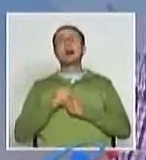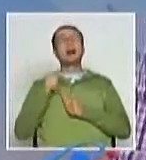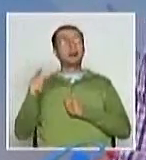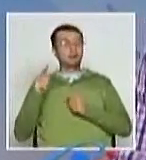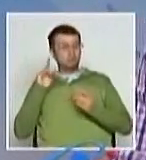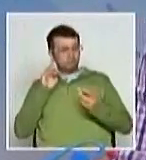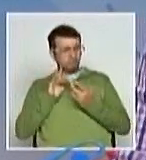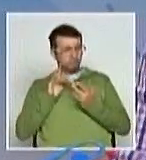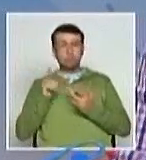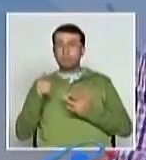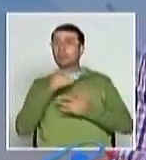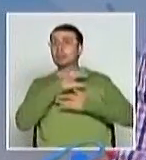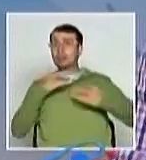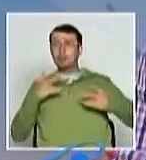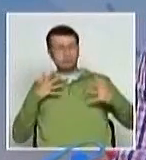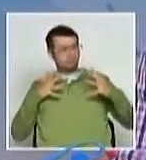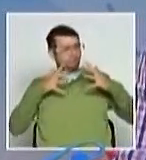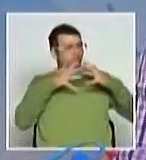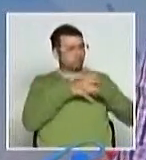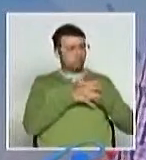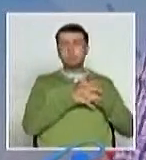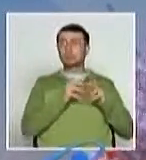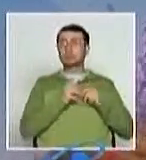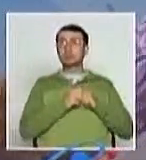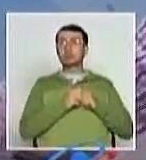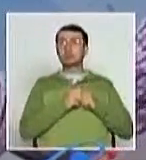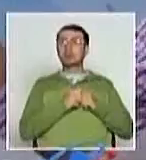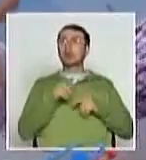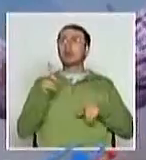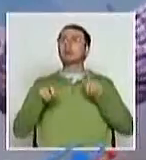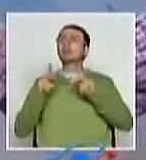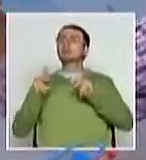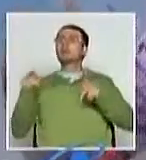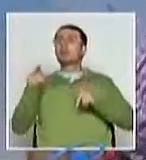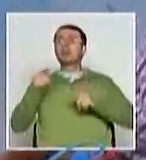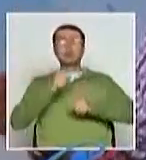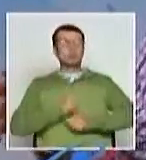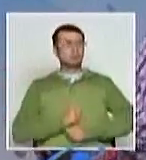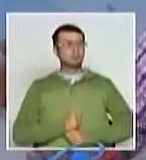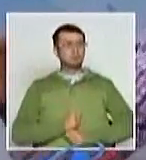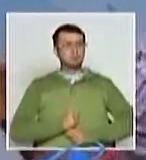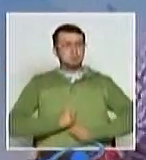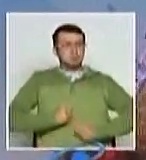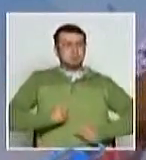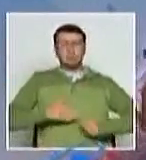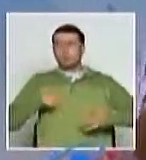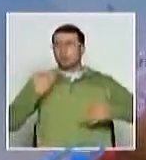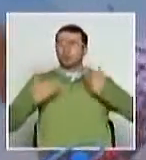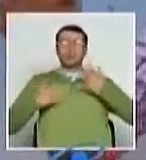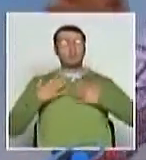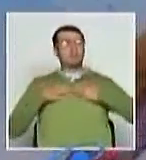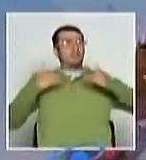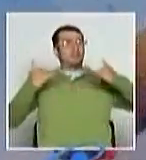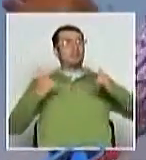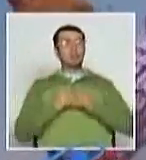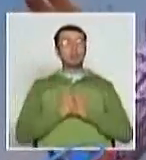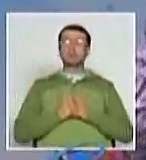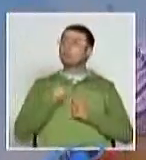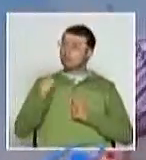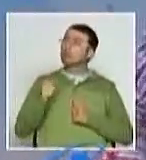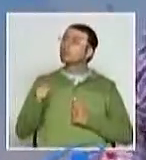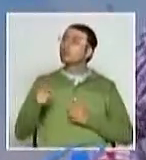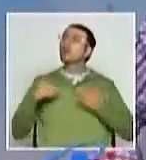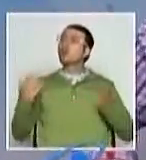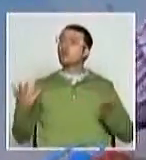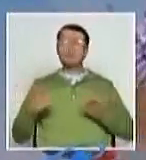proceso de la salud de la enfermedad ustedes no ven que están esos gordos alegres bonachones Y cómo están Oh feliz feliz